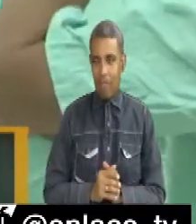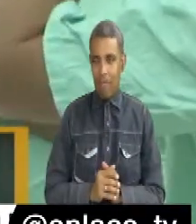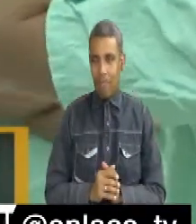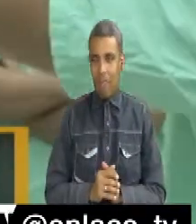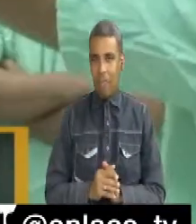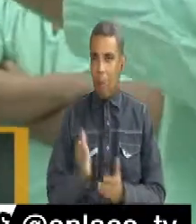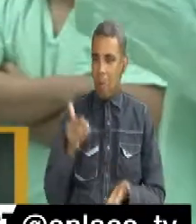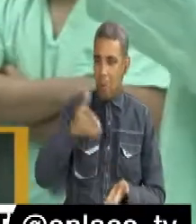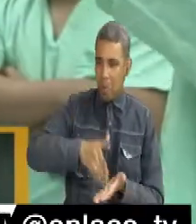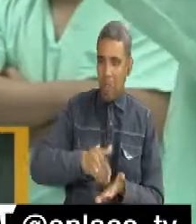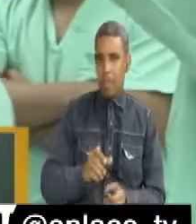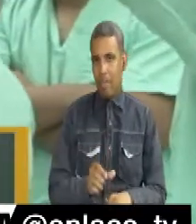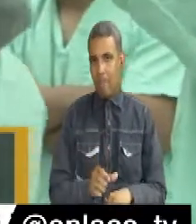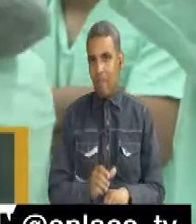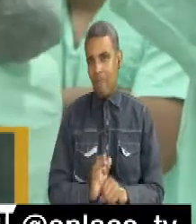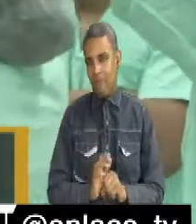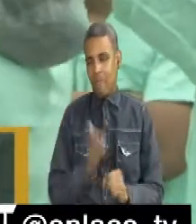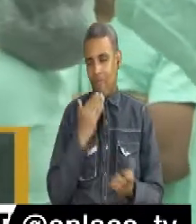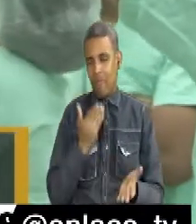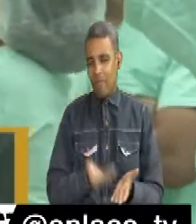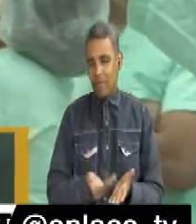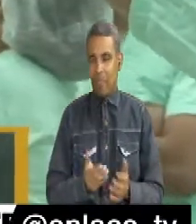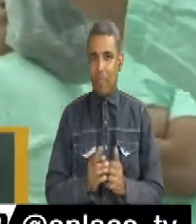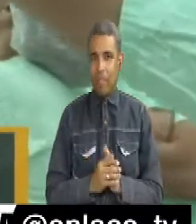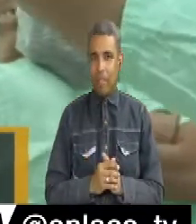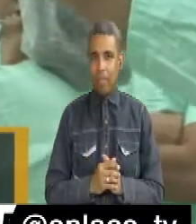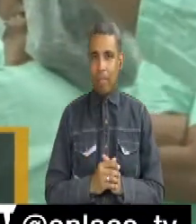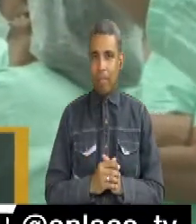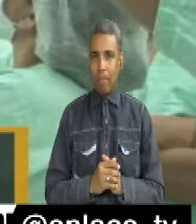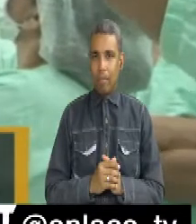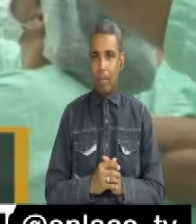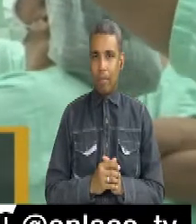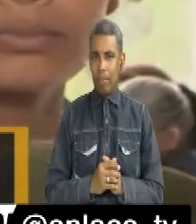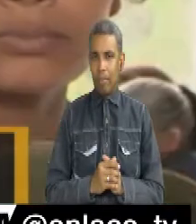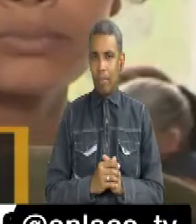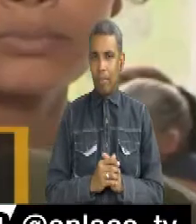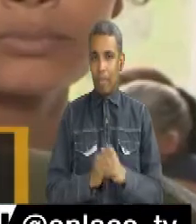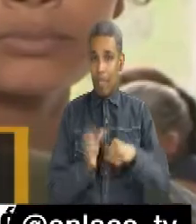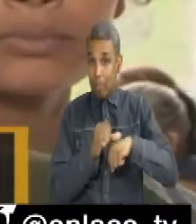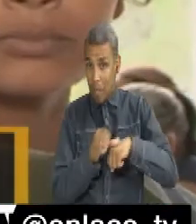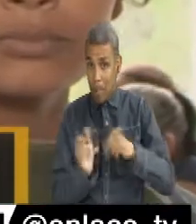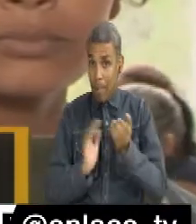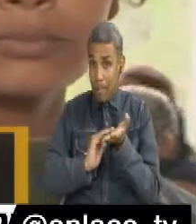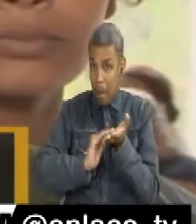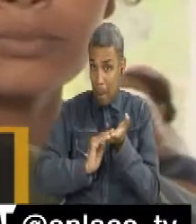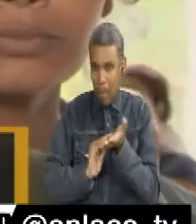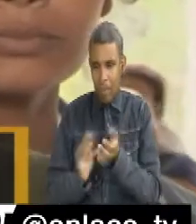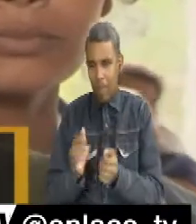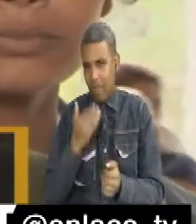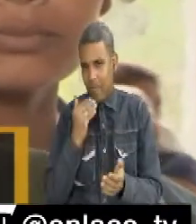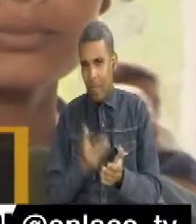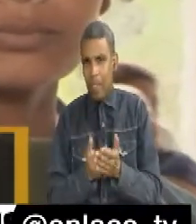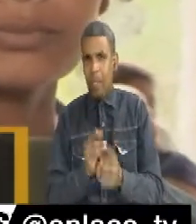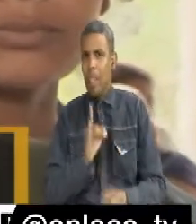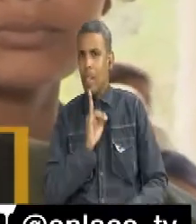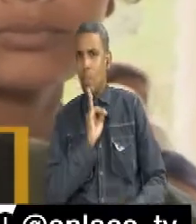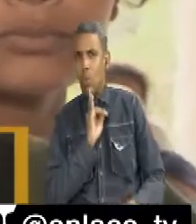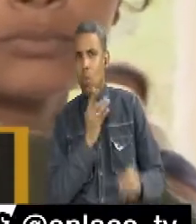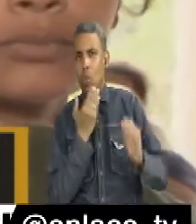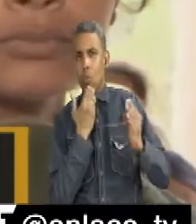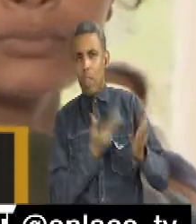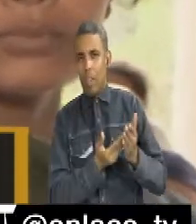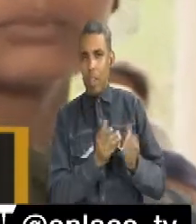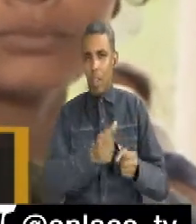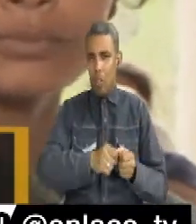van a operar otra vez con la cirugía que ahorita. Me siento muy agradecida con Estados Unidos y Ecopetrol